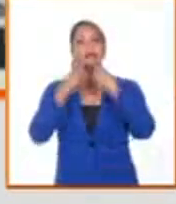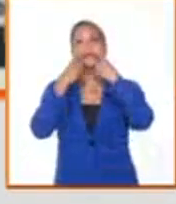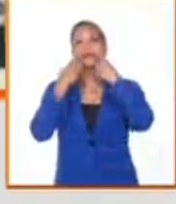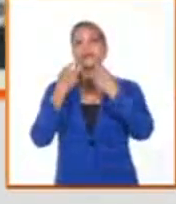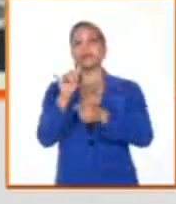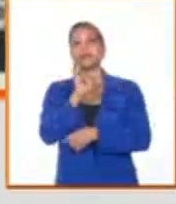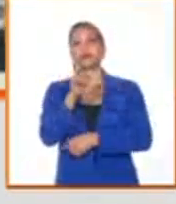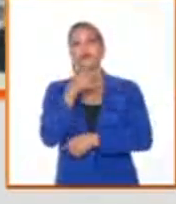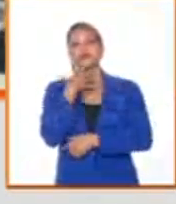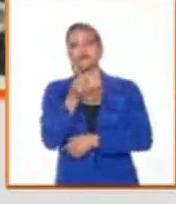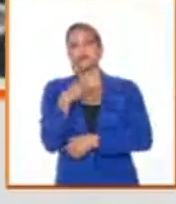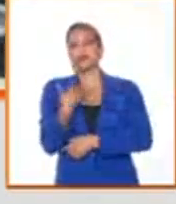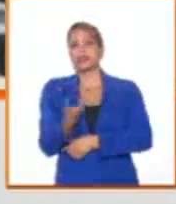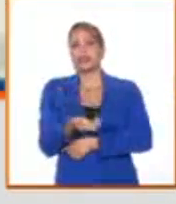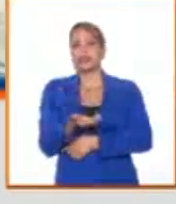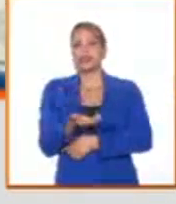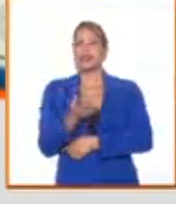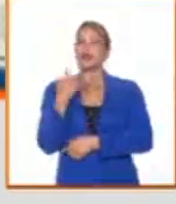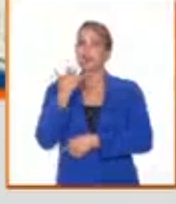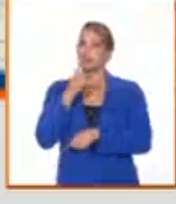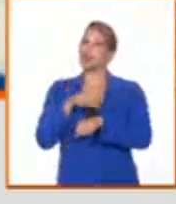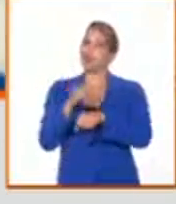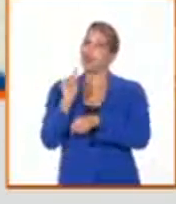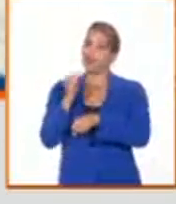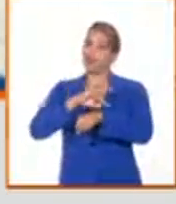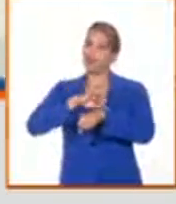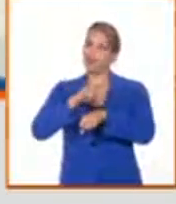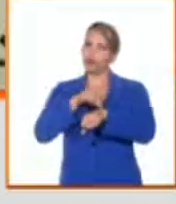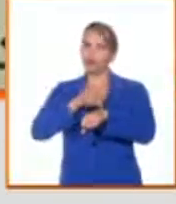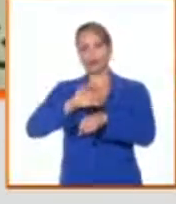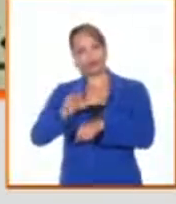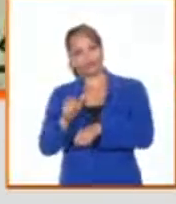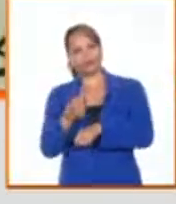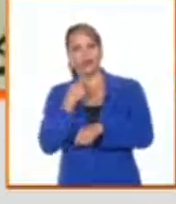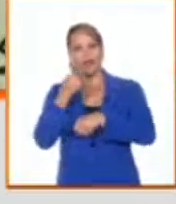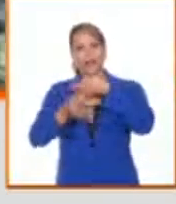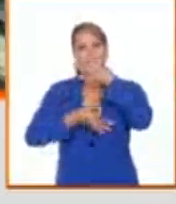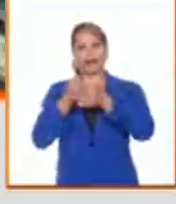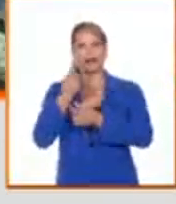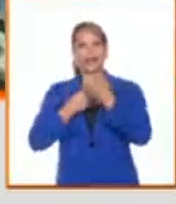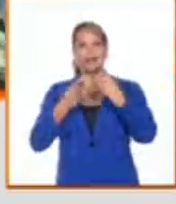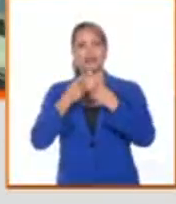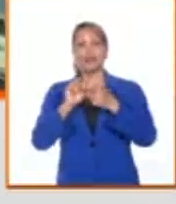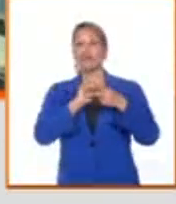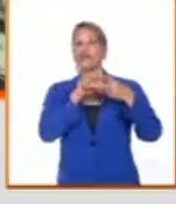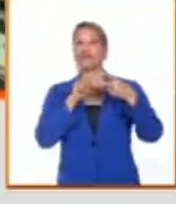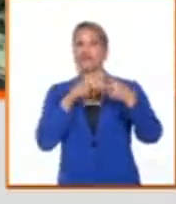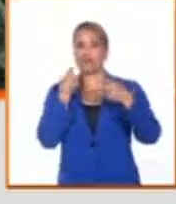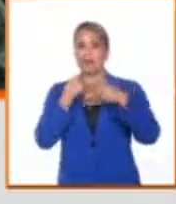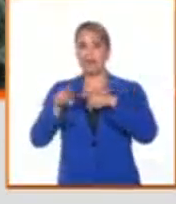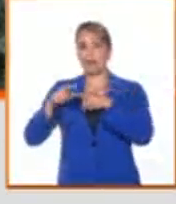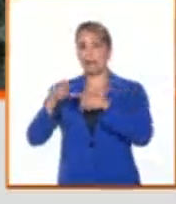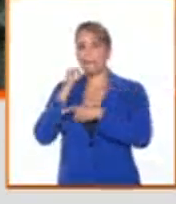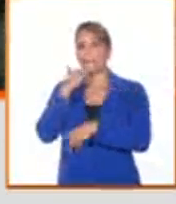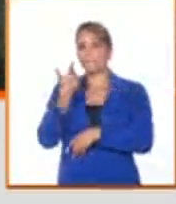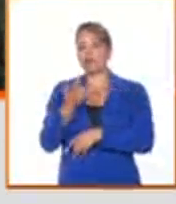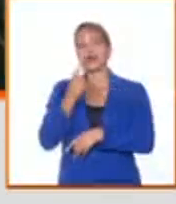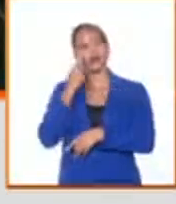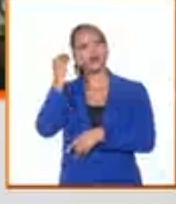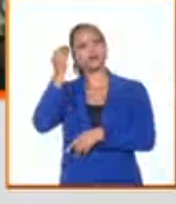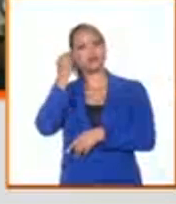me gustaría, y perdóname que cojo un minutico para decir otros dos elementos que a mí me parecen claves